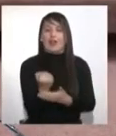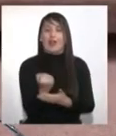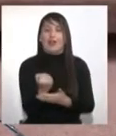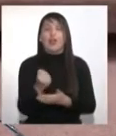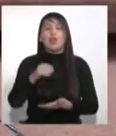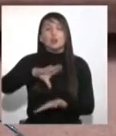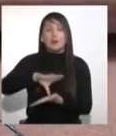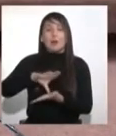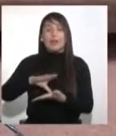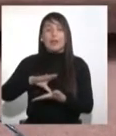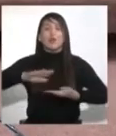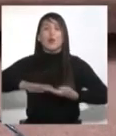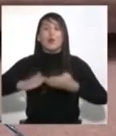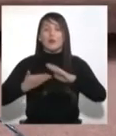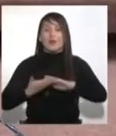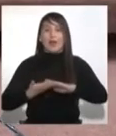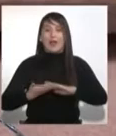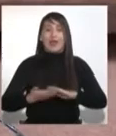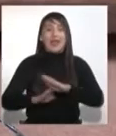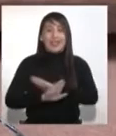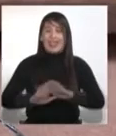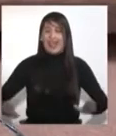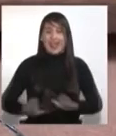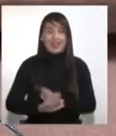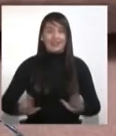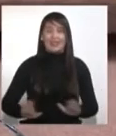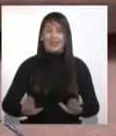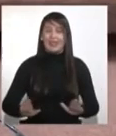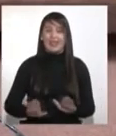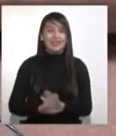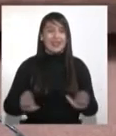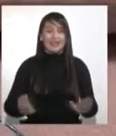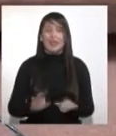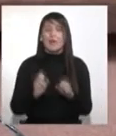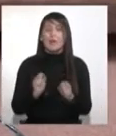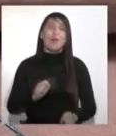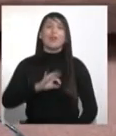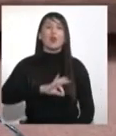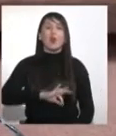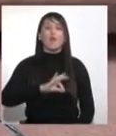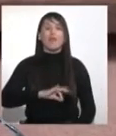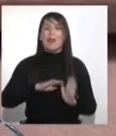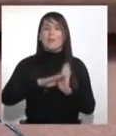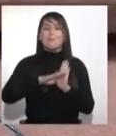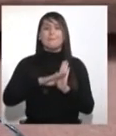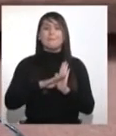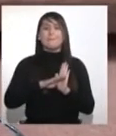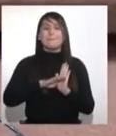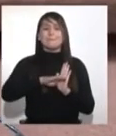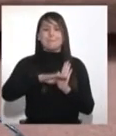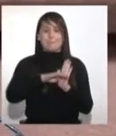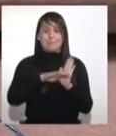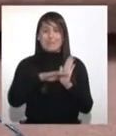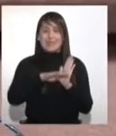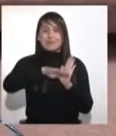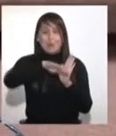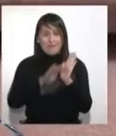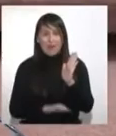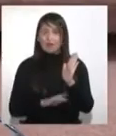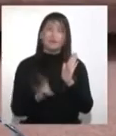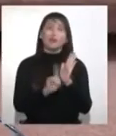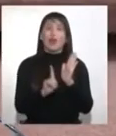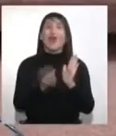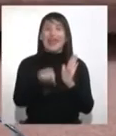una comunidad, donde nadie, absolutamente nadie, puede jubilar con menos del mínimo. Ese